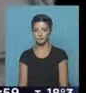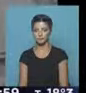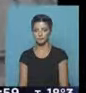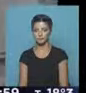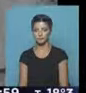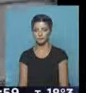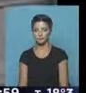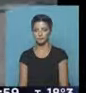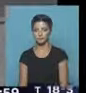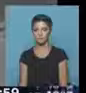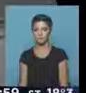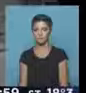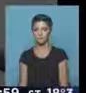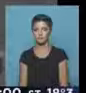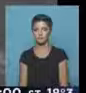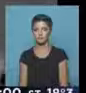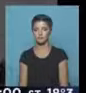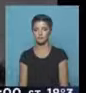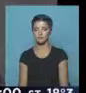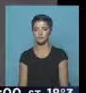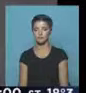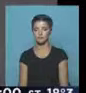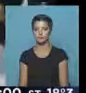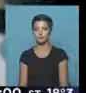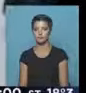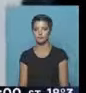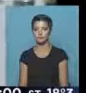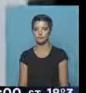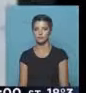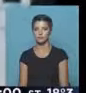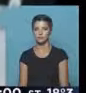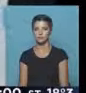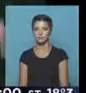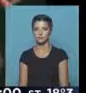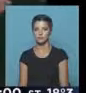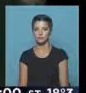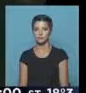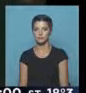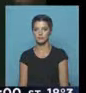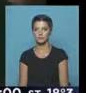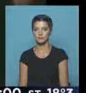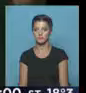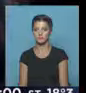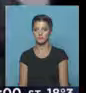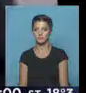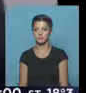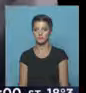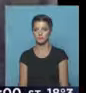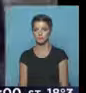Écoutez ceci, c'est comme l'électrophone a été branché sur le secteur. Fermez les yeux et doucement. Collaborez